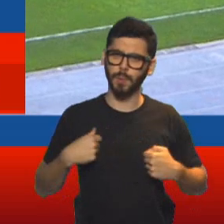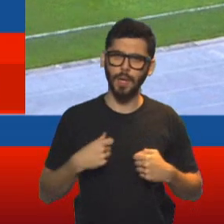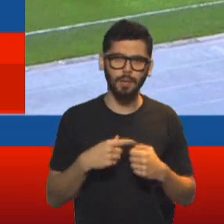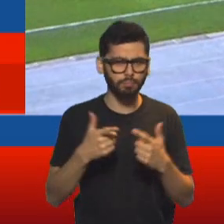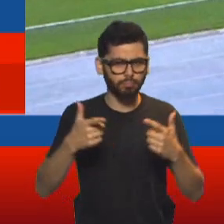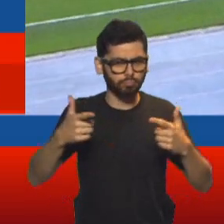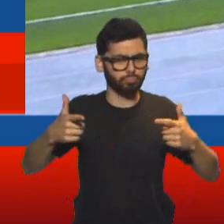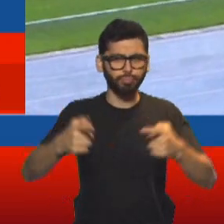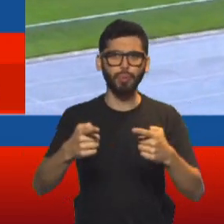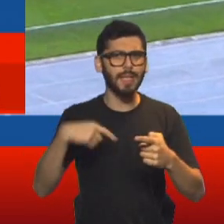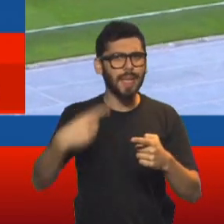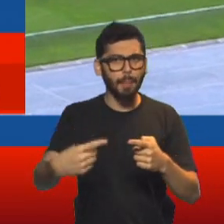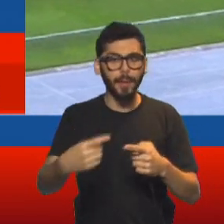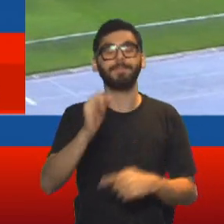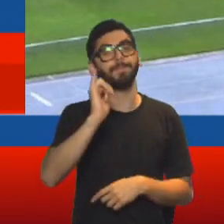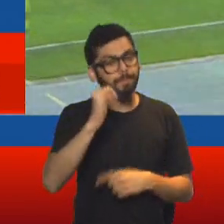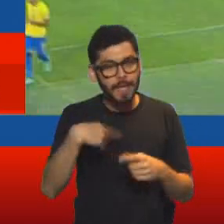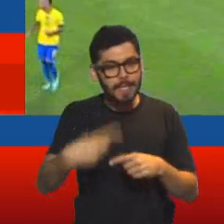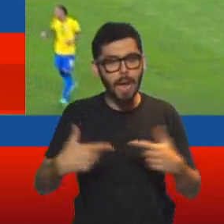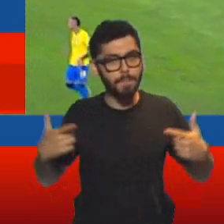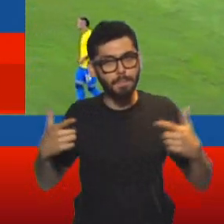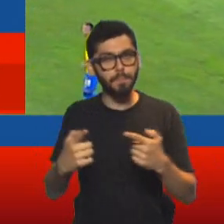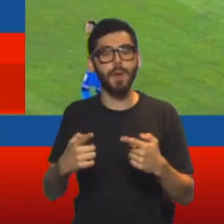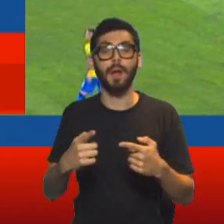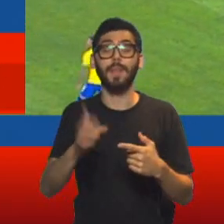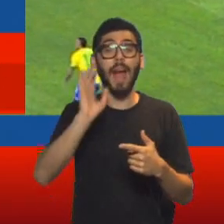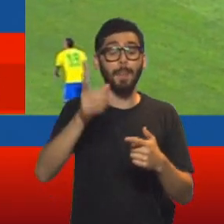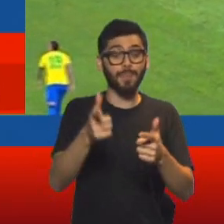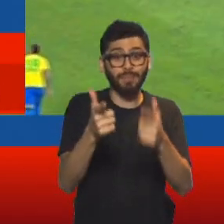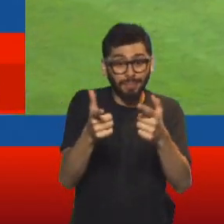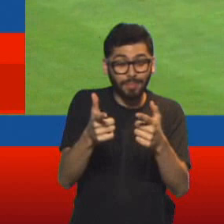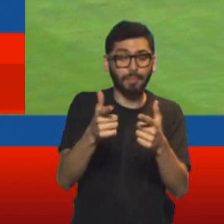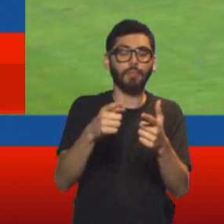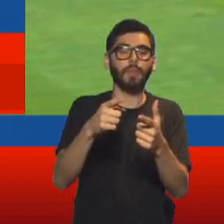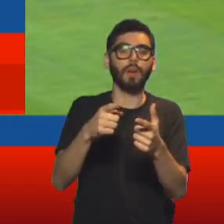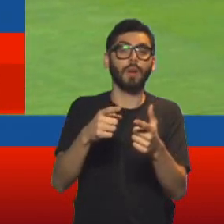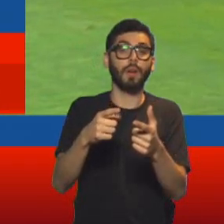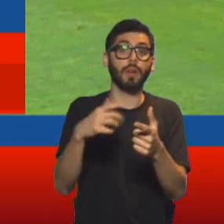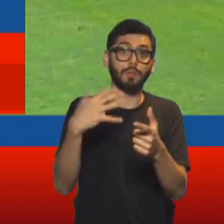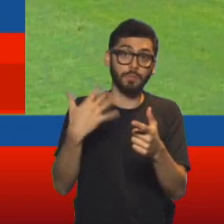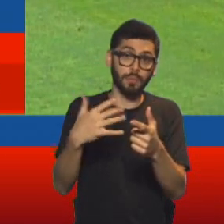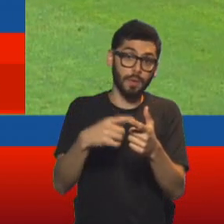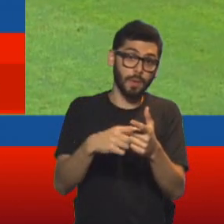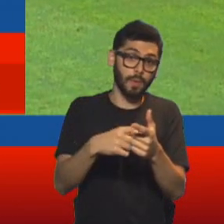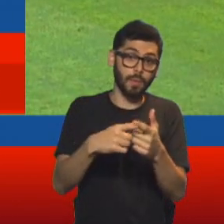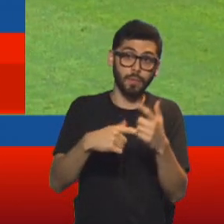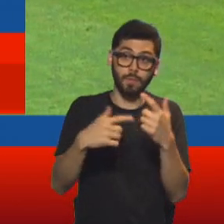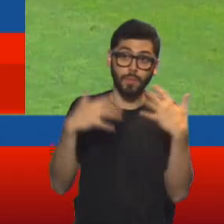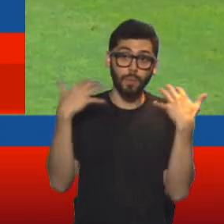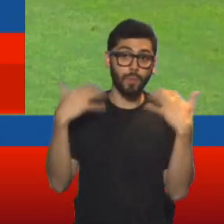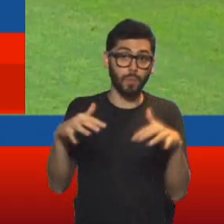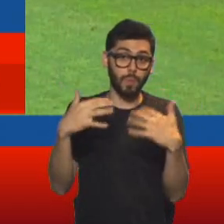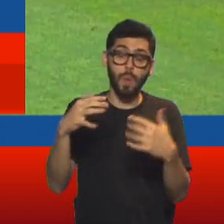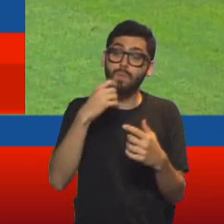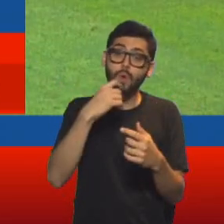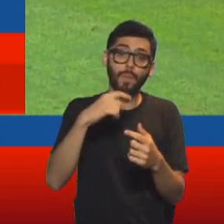adelante. Siempre va para adelante y adelante se encuentra con gigantes. Vos lo